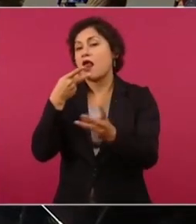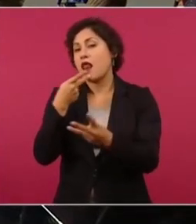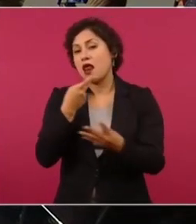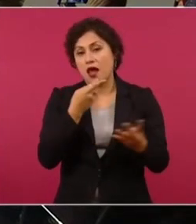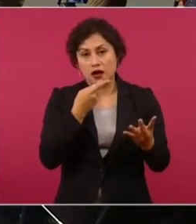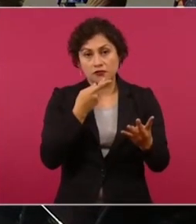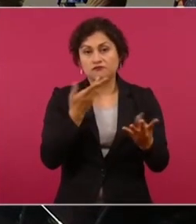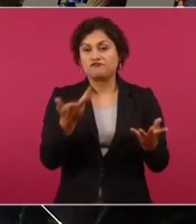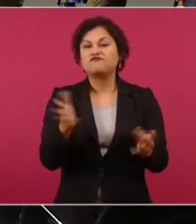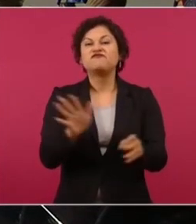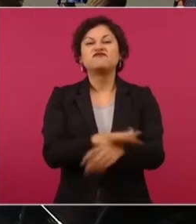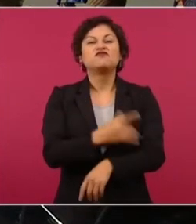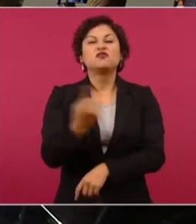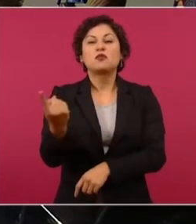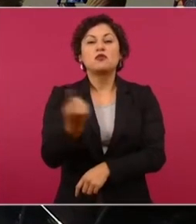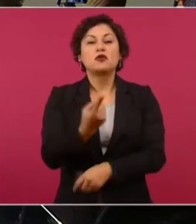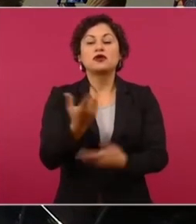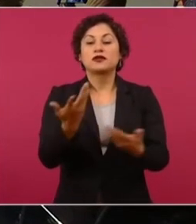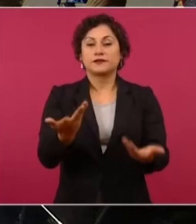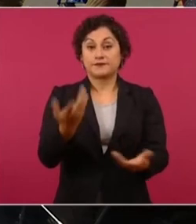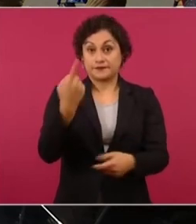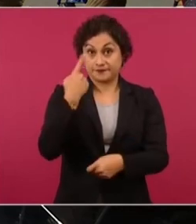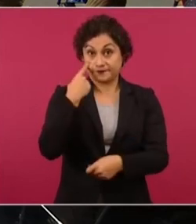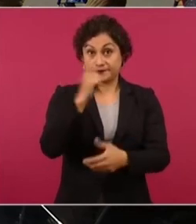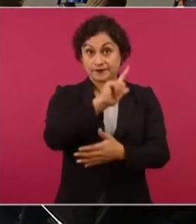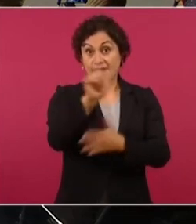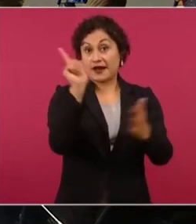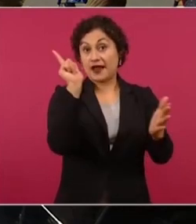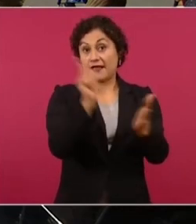como no hay reforma